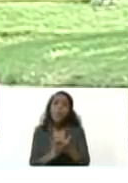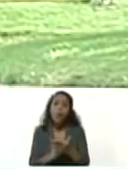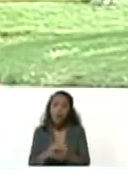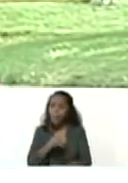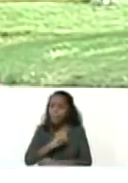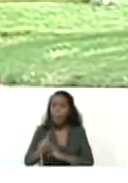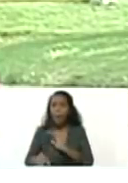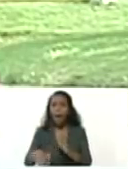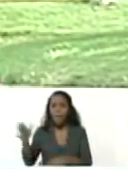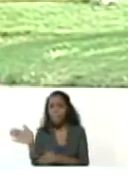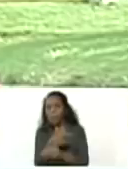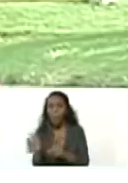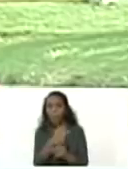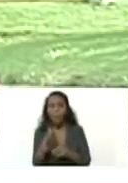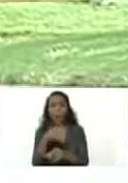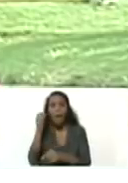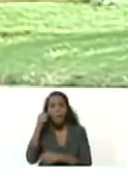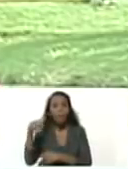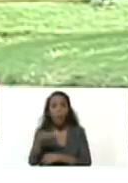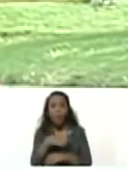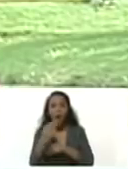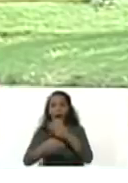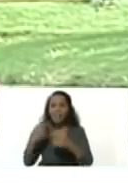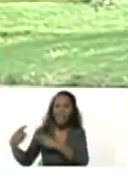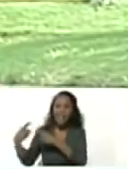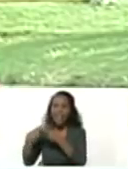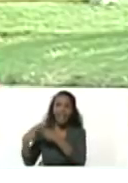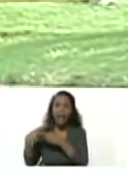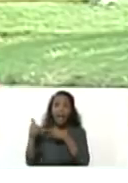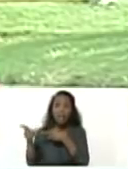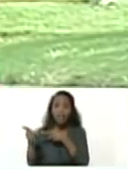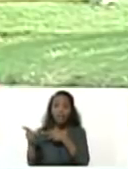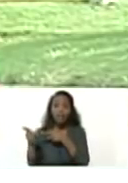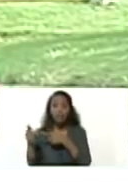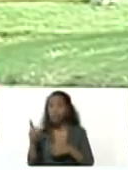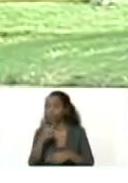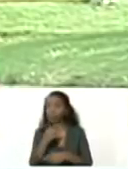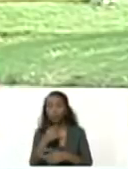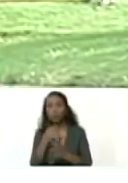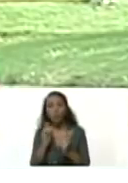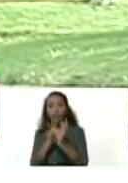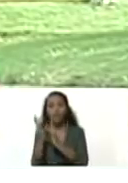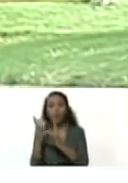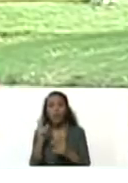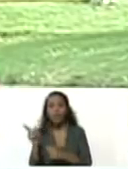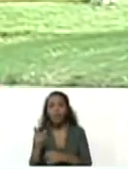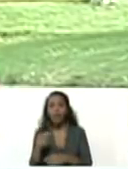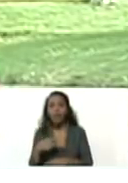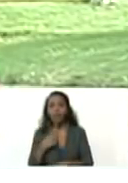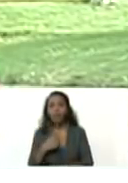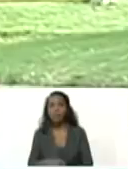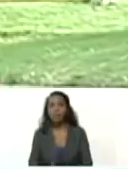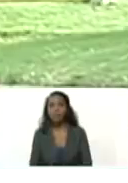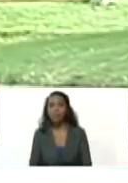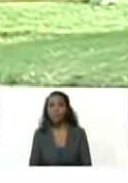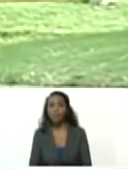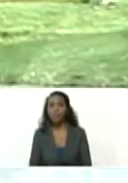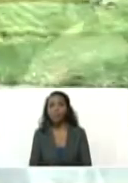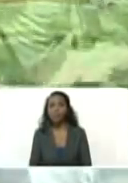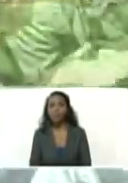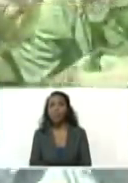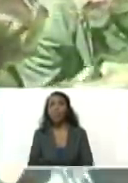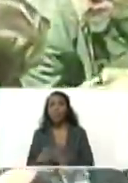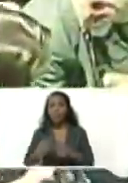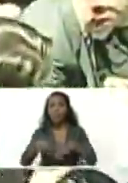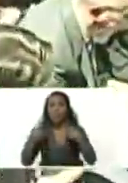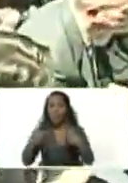que masacra pueblos, que hace guerra. No, el Cristo es el que lleva la bondad, el amor, la buena nueva, la